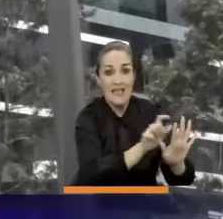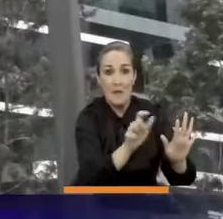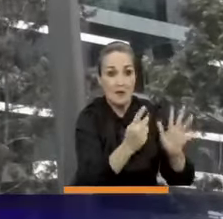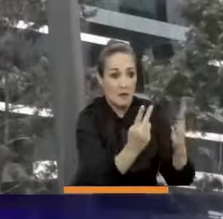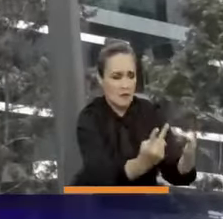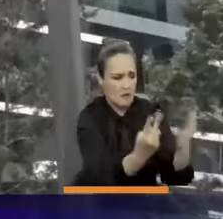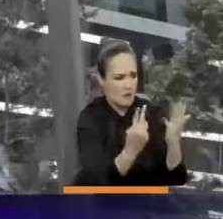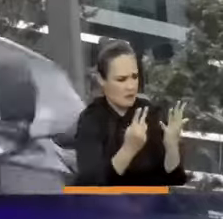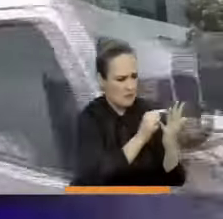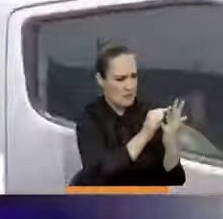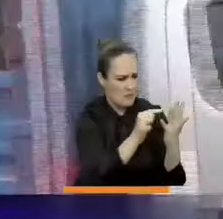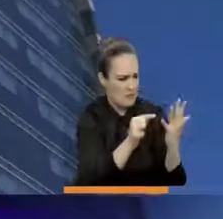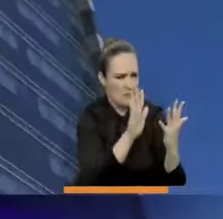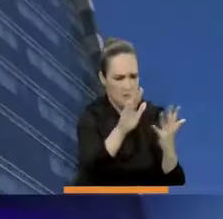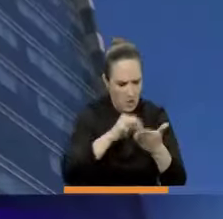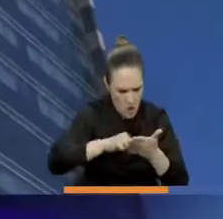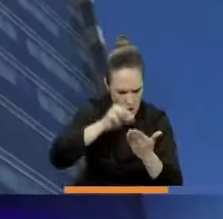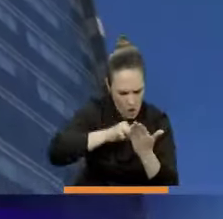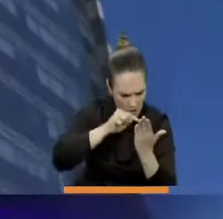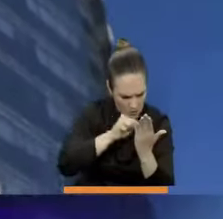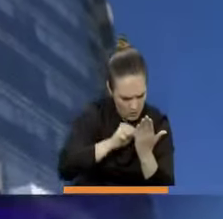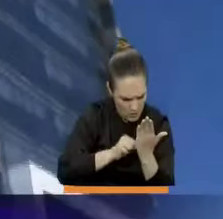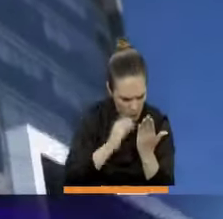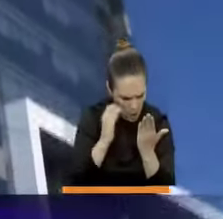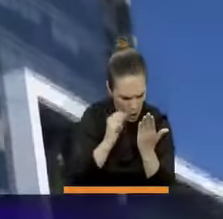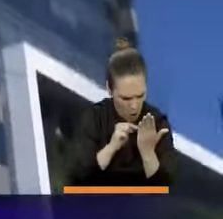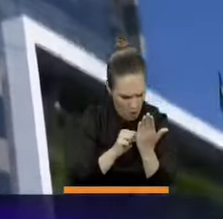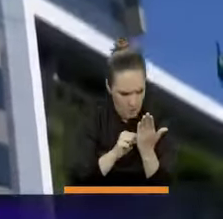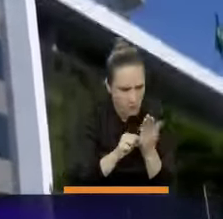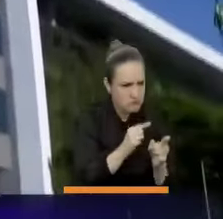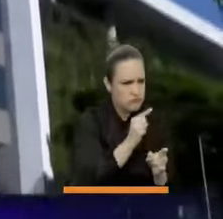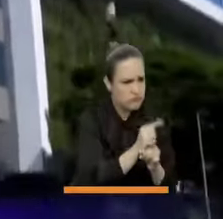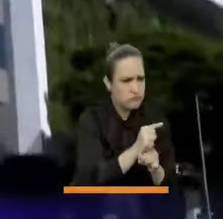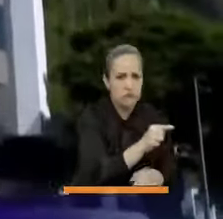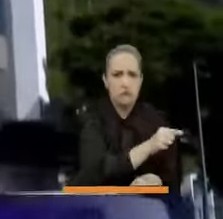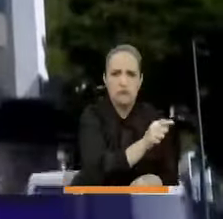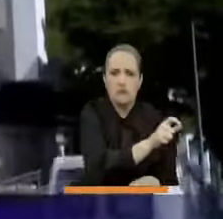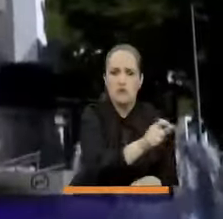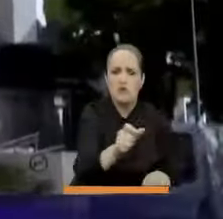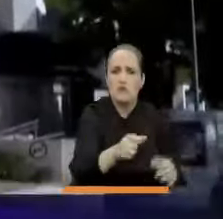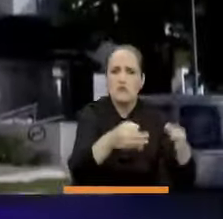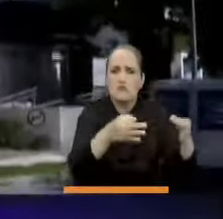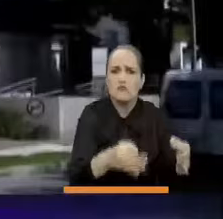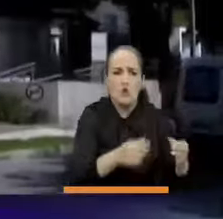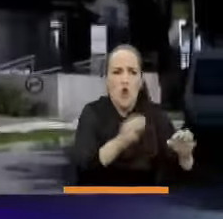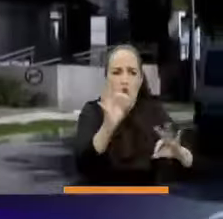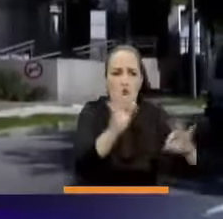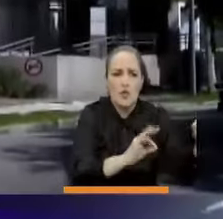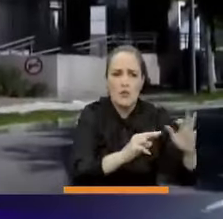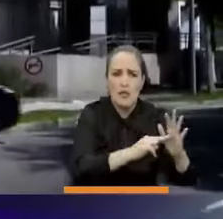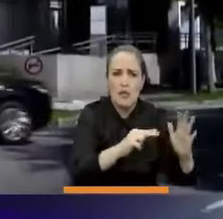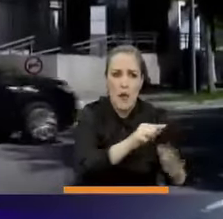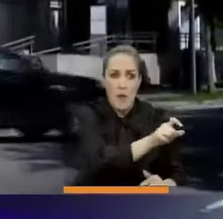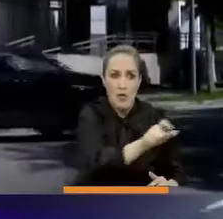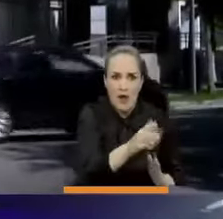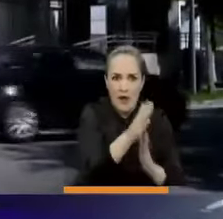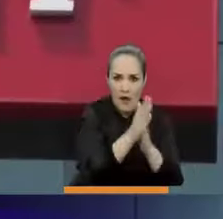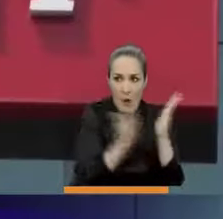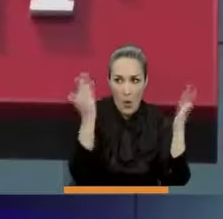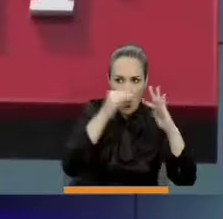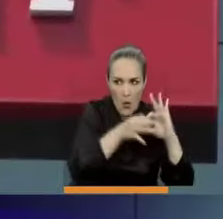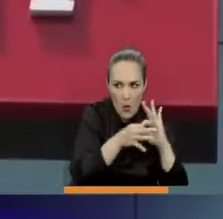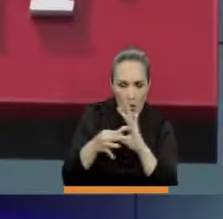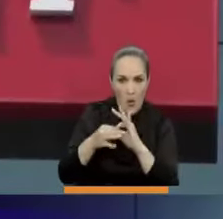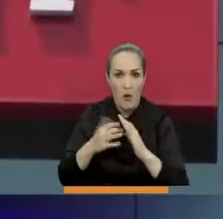que en los contratos ejecutados por Odebrecht en Colombia cumplían funciones técnicas o de logística, pero que nunca tuvieron relación